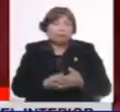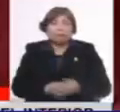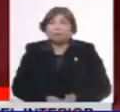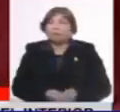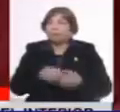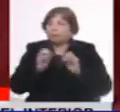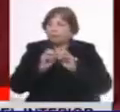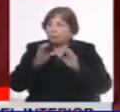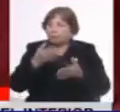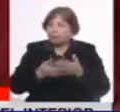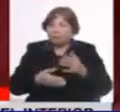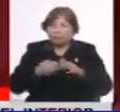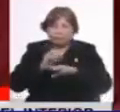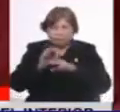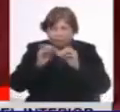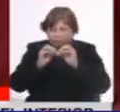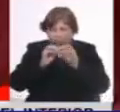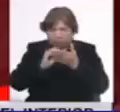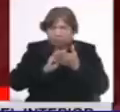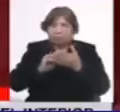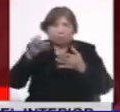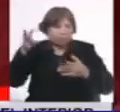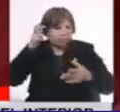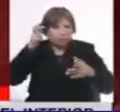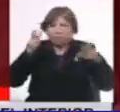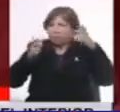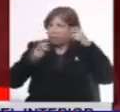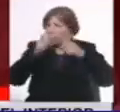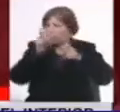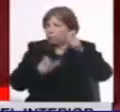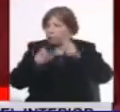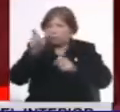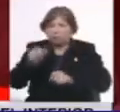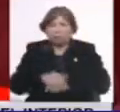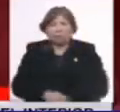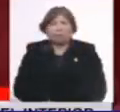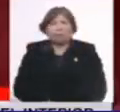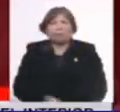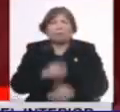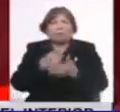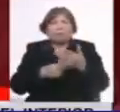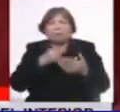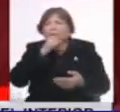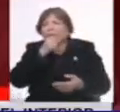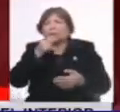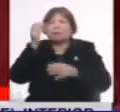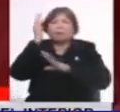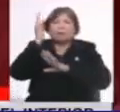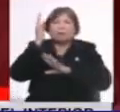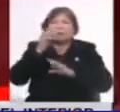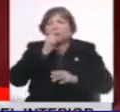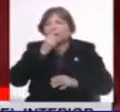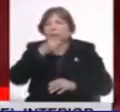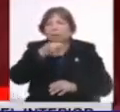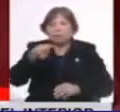que transcriban o que hagan escuchar al público qué he manifestado en la conferencia